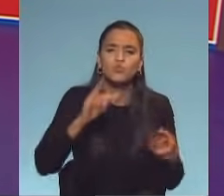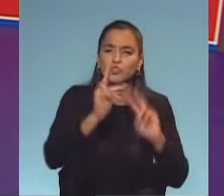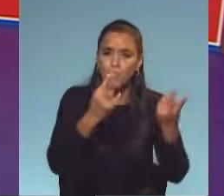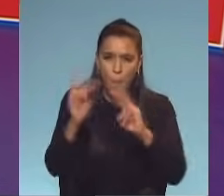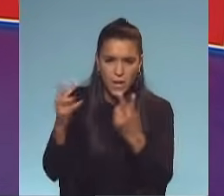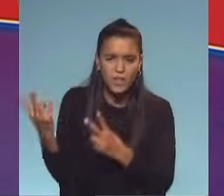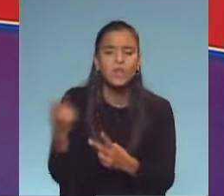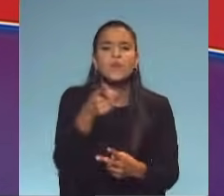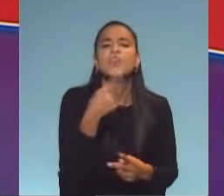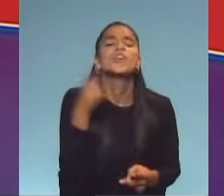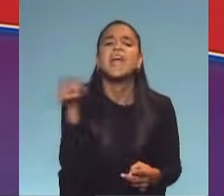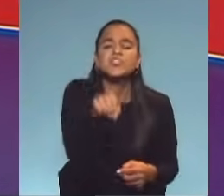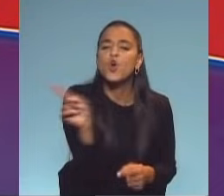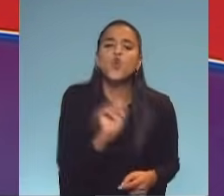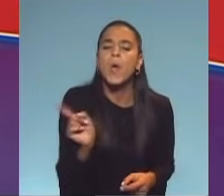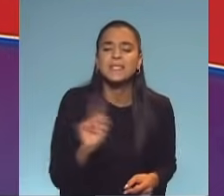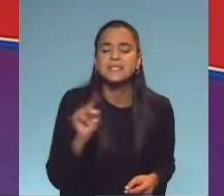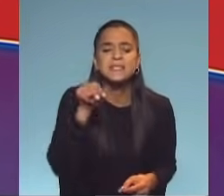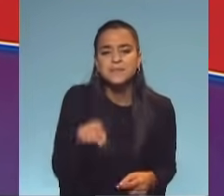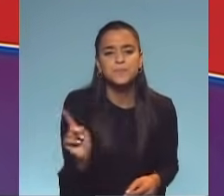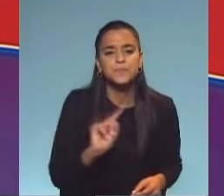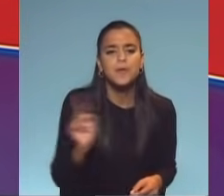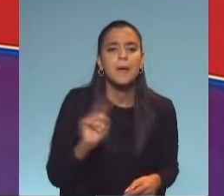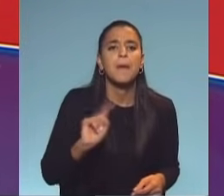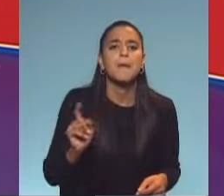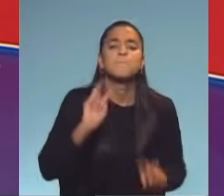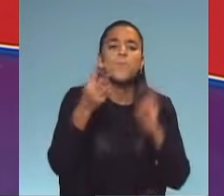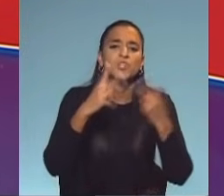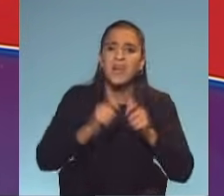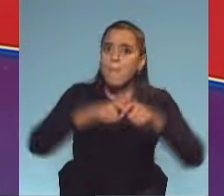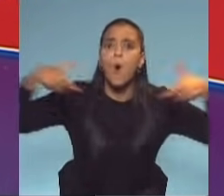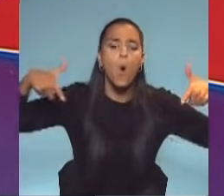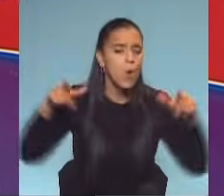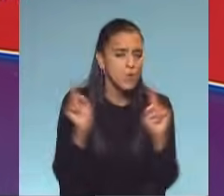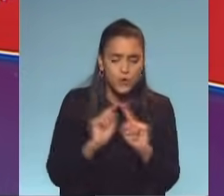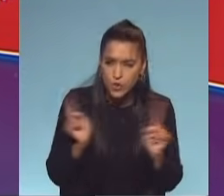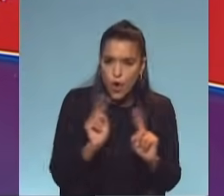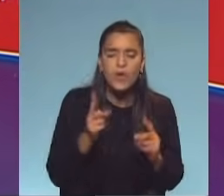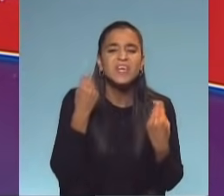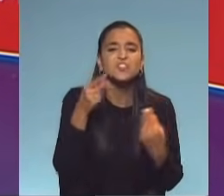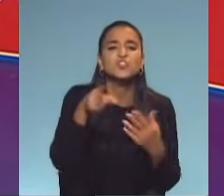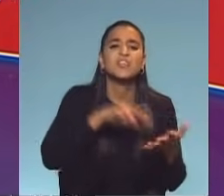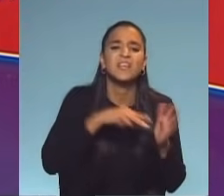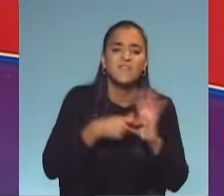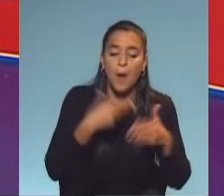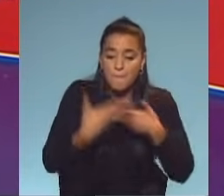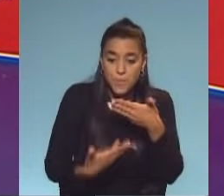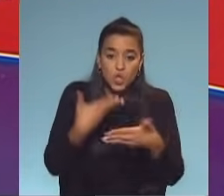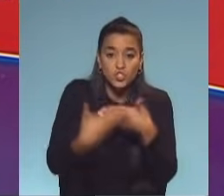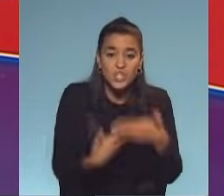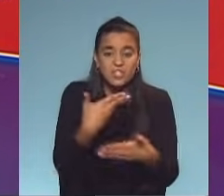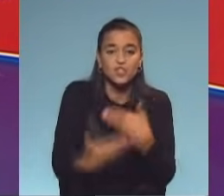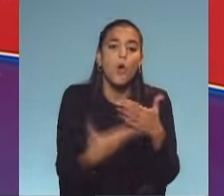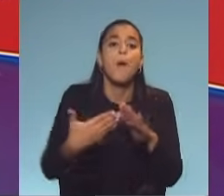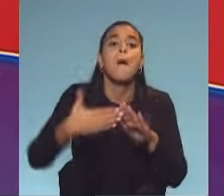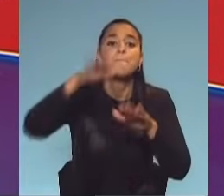decesos. Eso no habla de una mayor mortalidad de la enfermedad, sino que el proceso donde hay